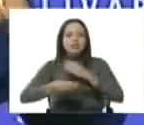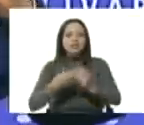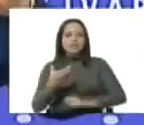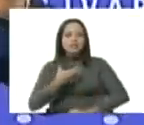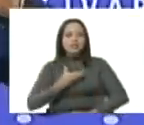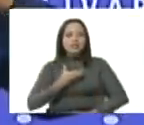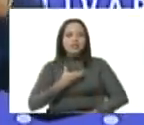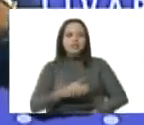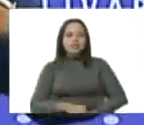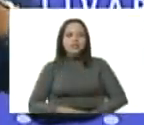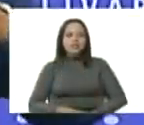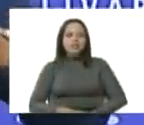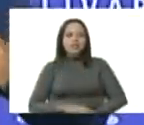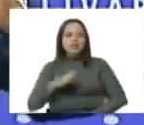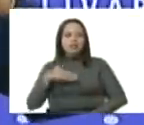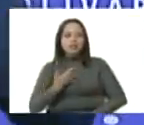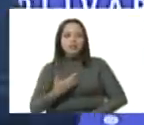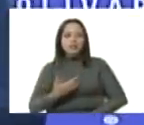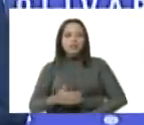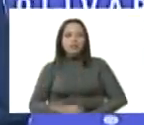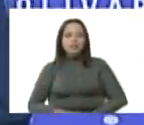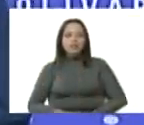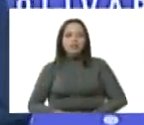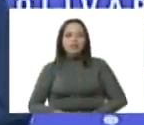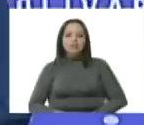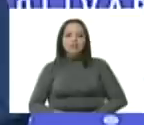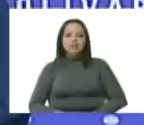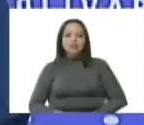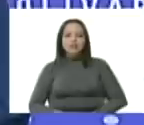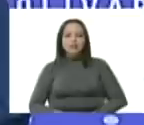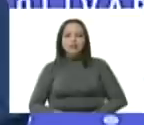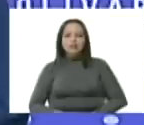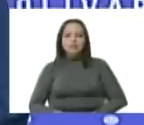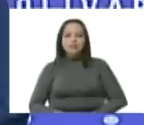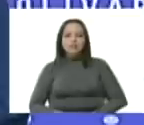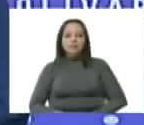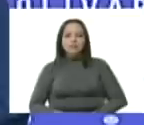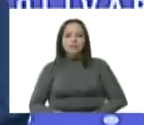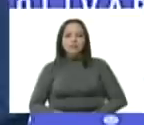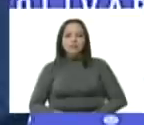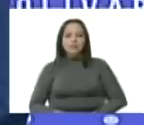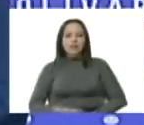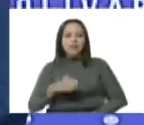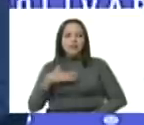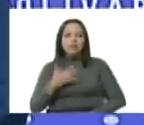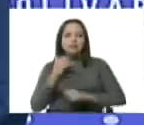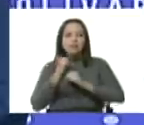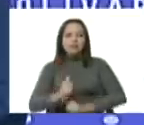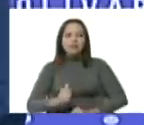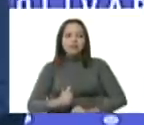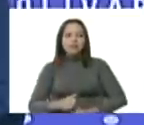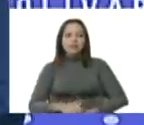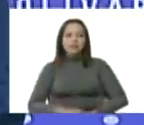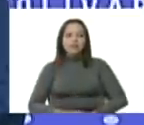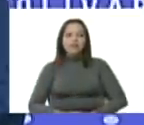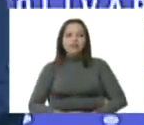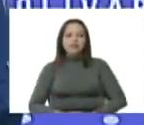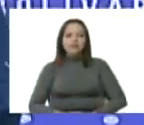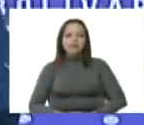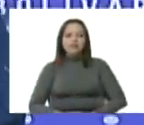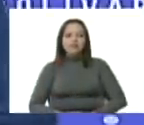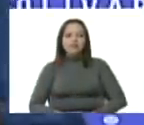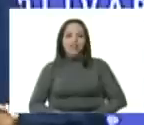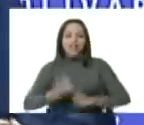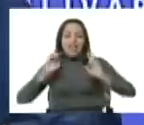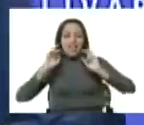alcaldesas confían en la opinión popular, la consultan y obedecen la decisión popular en temas vitales